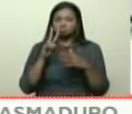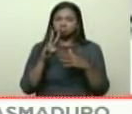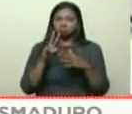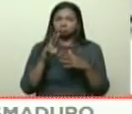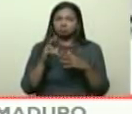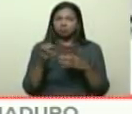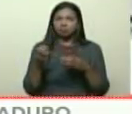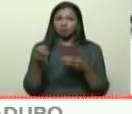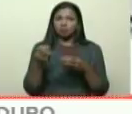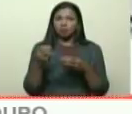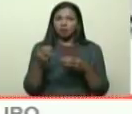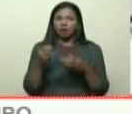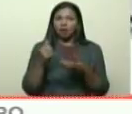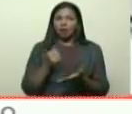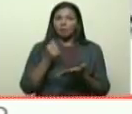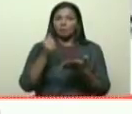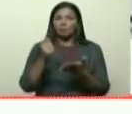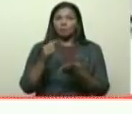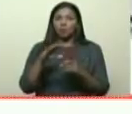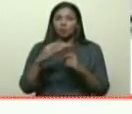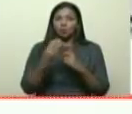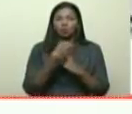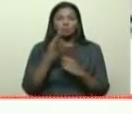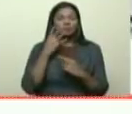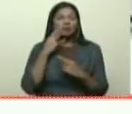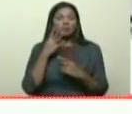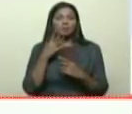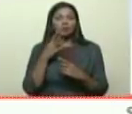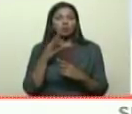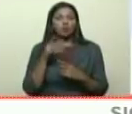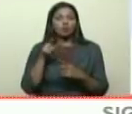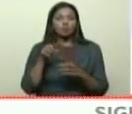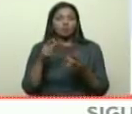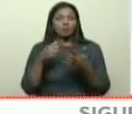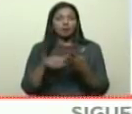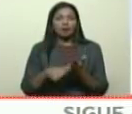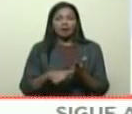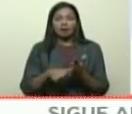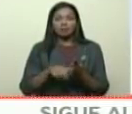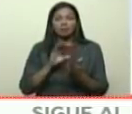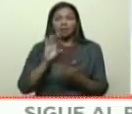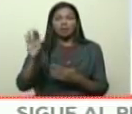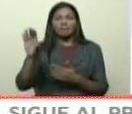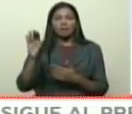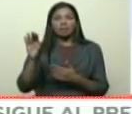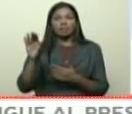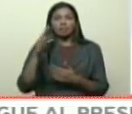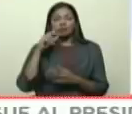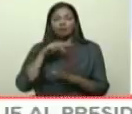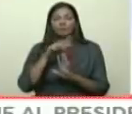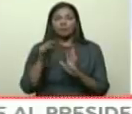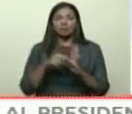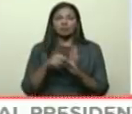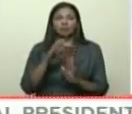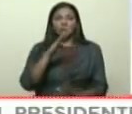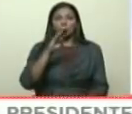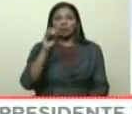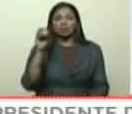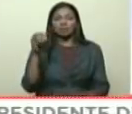bono cultor, basado en el sistema de carné de la patria, para un total de